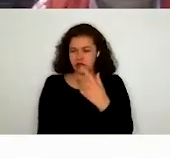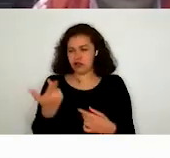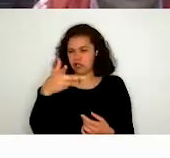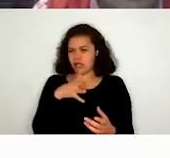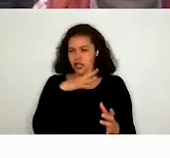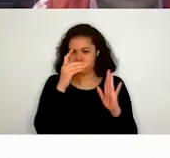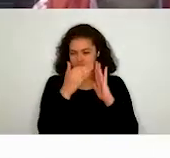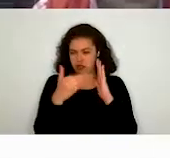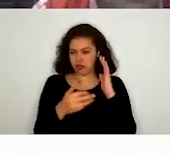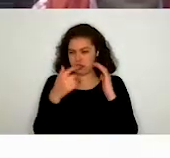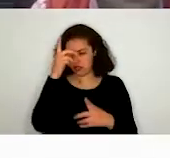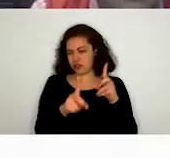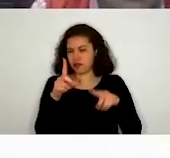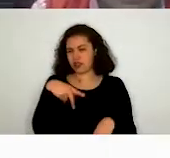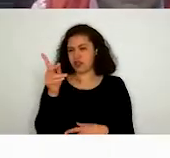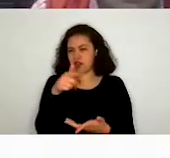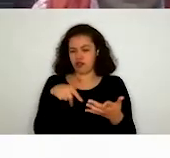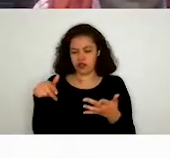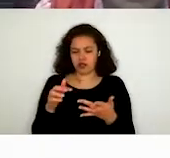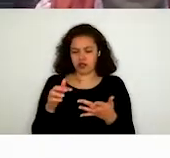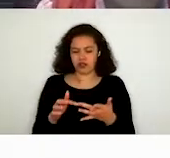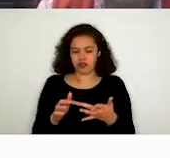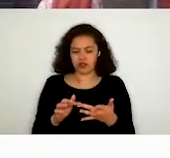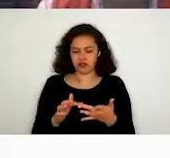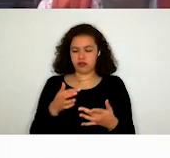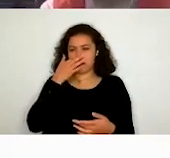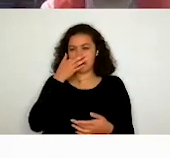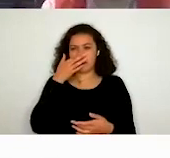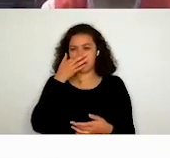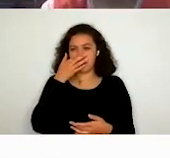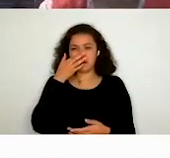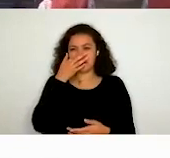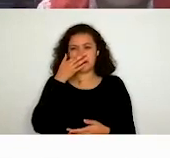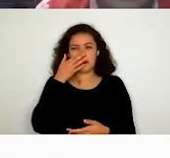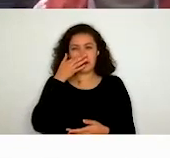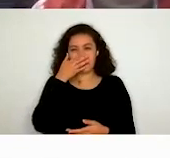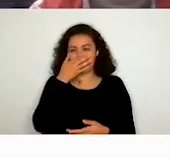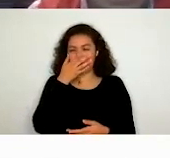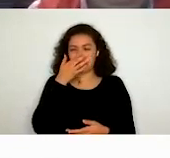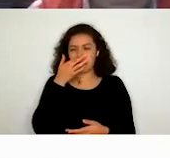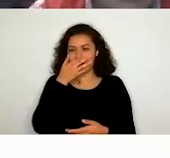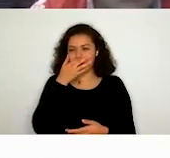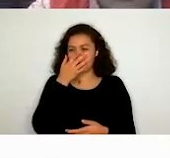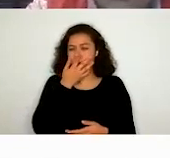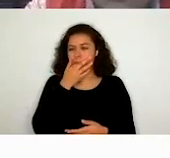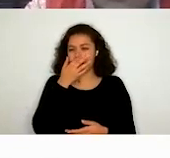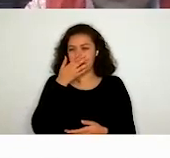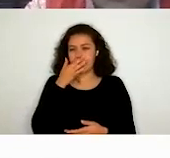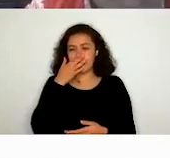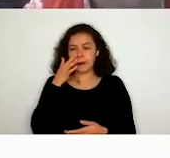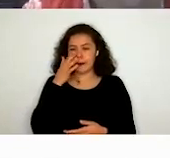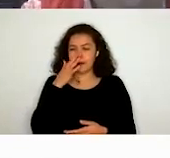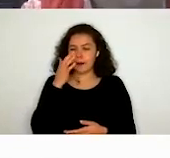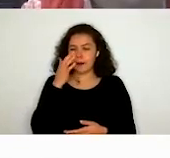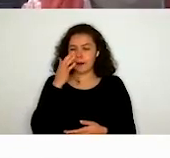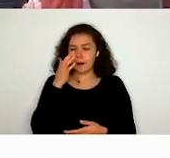del establecimiento. En el caso de los equipos de prevención y combate de incendios, los términos de referencia nos mencionan lo